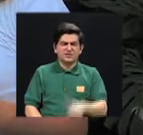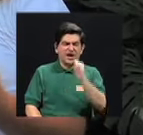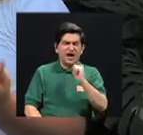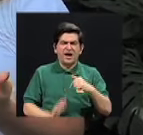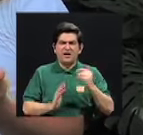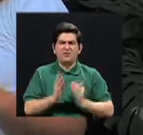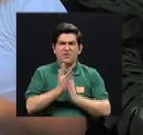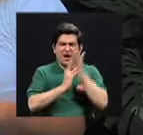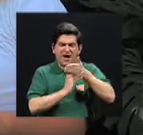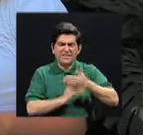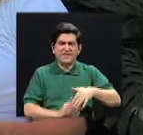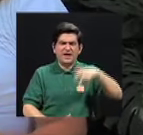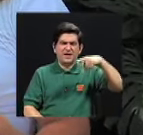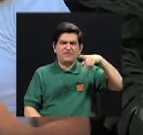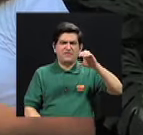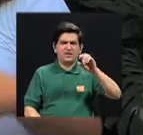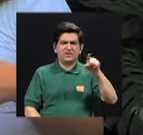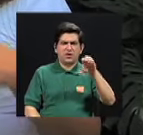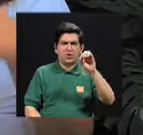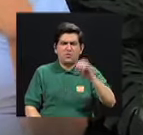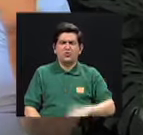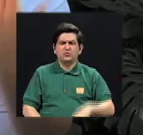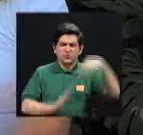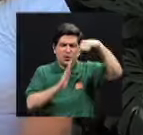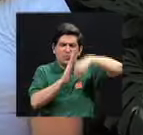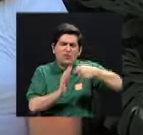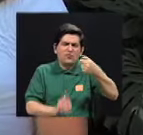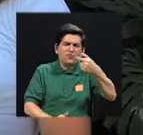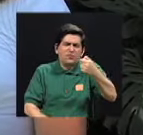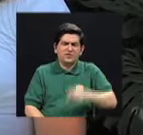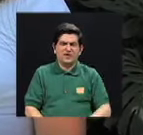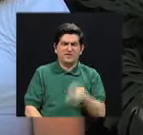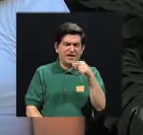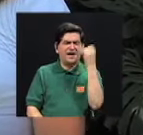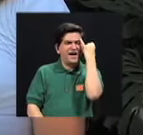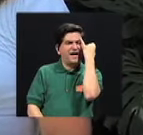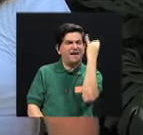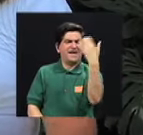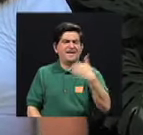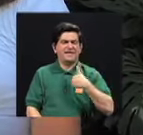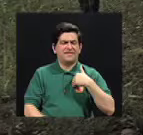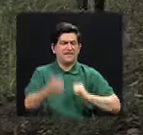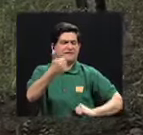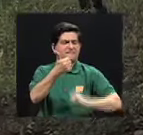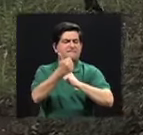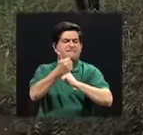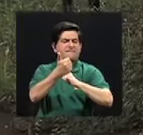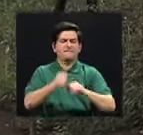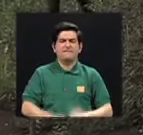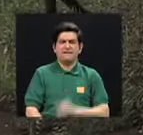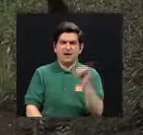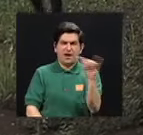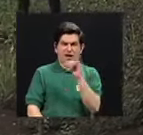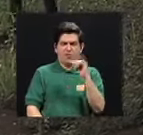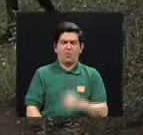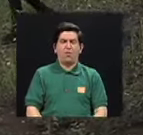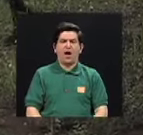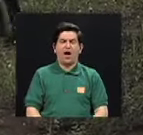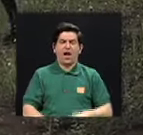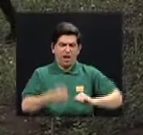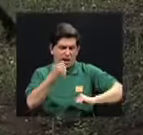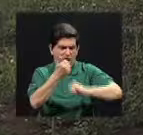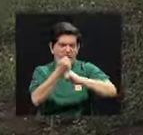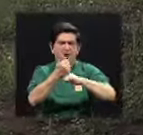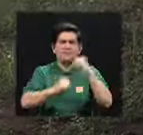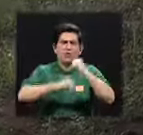pozos de poca profundidad. Entonces ahí nace la iniciativa de apoyarlos. Igual se ha dado apoyo